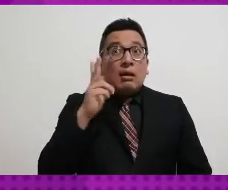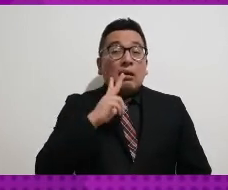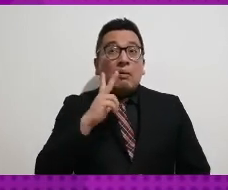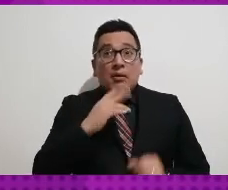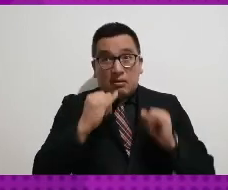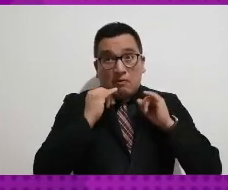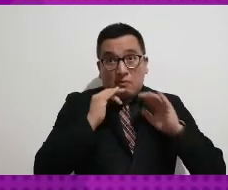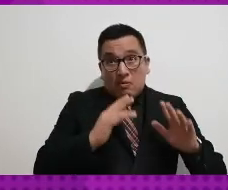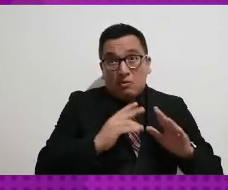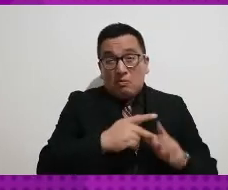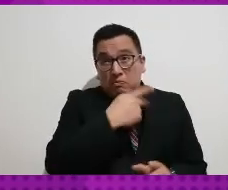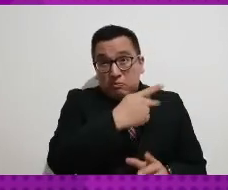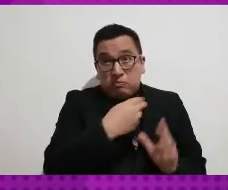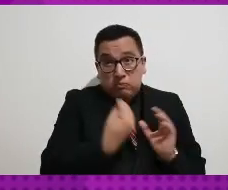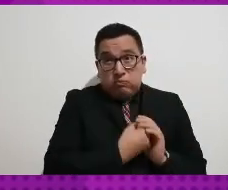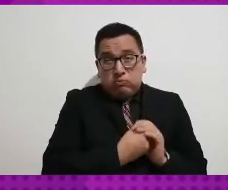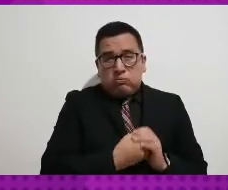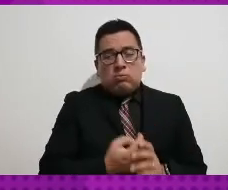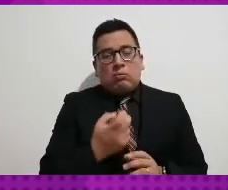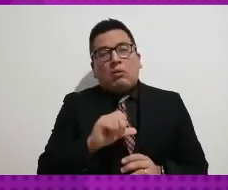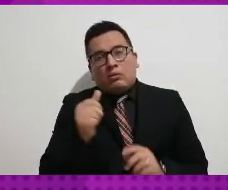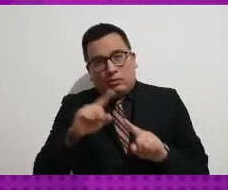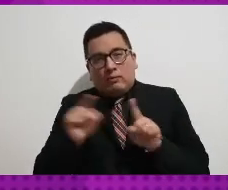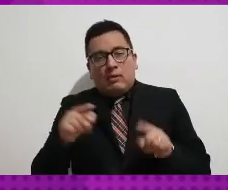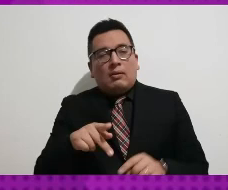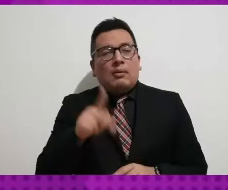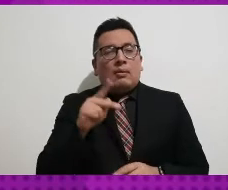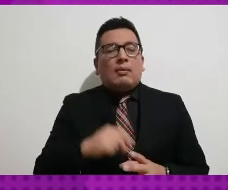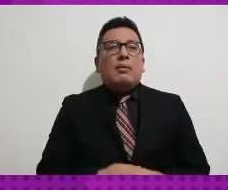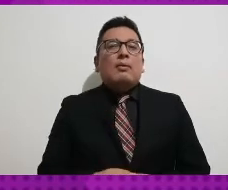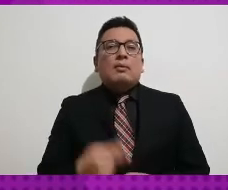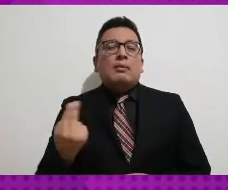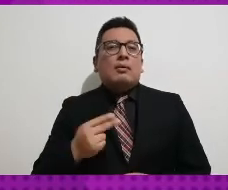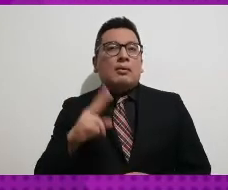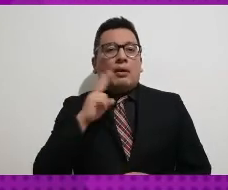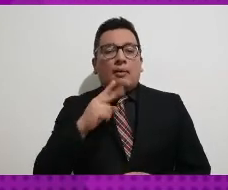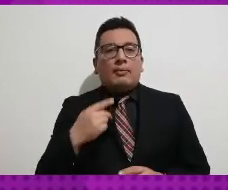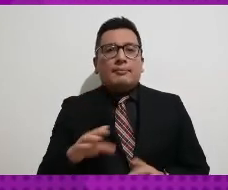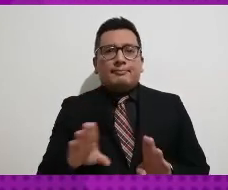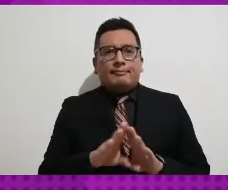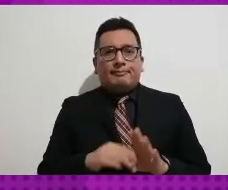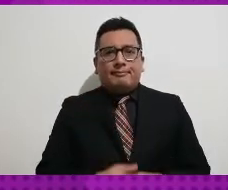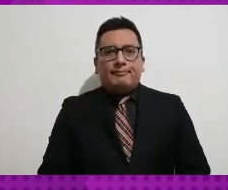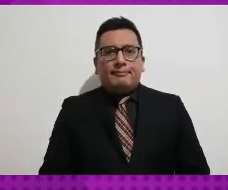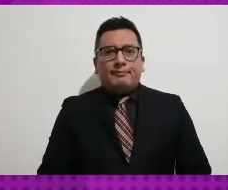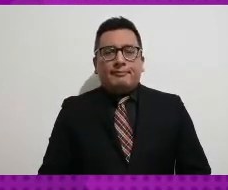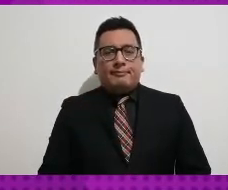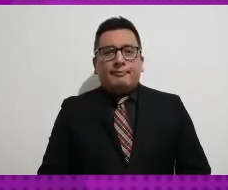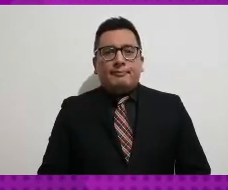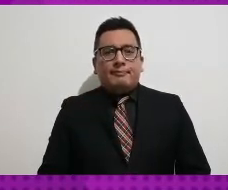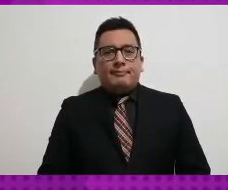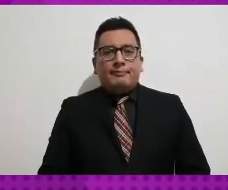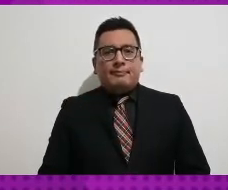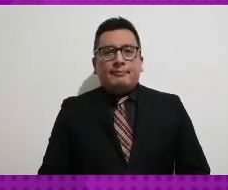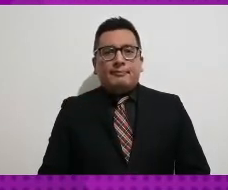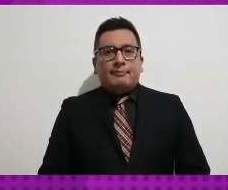otra vía para solicitar datos personales, pero en este caso solamente el titular de los datos.